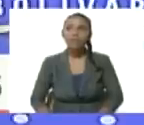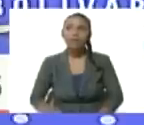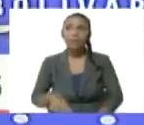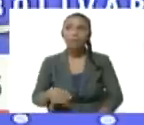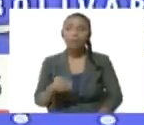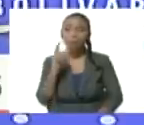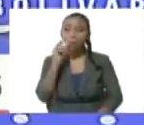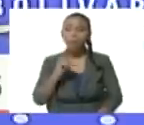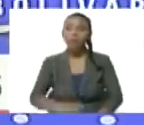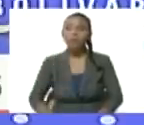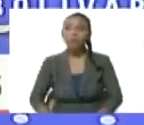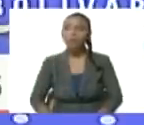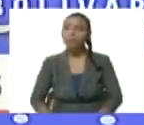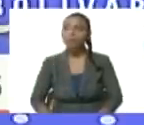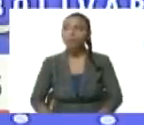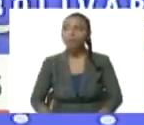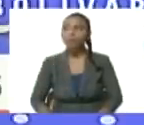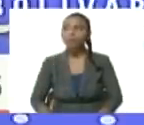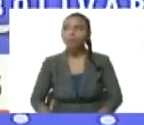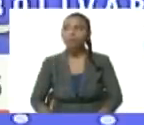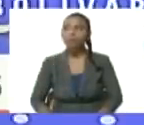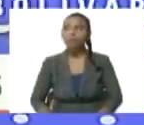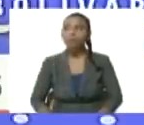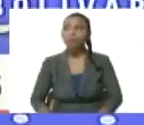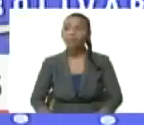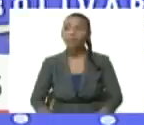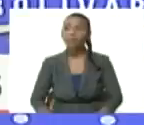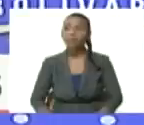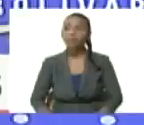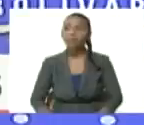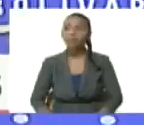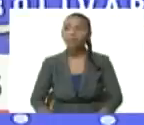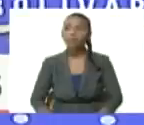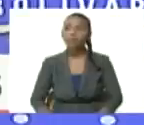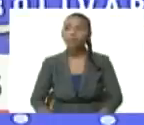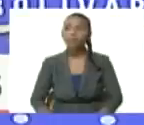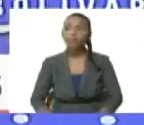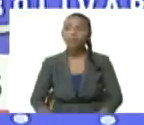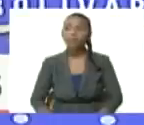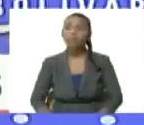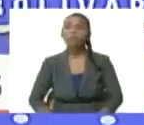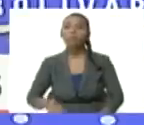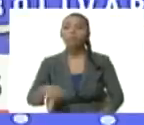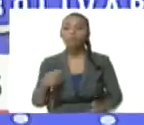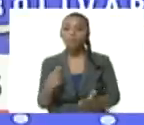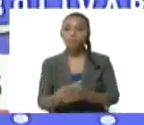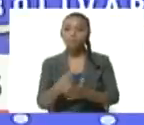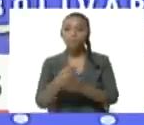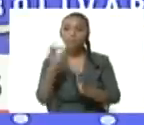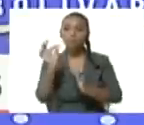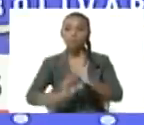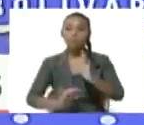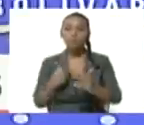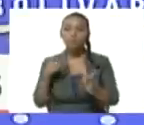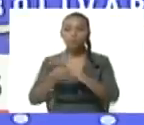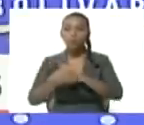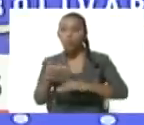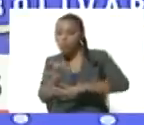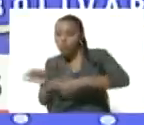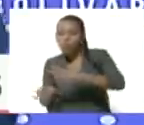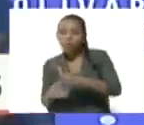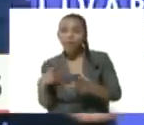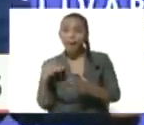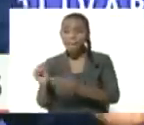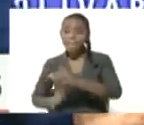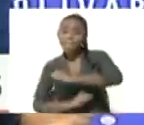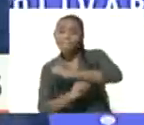Cabello, bajo la dirección del vicepresidente Tarek, de inmediato municipalizar la base de contribuyentes